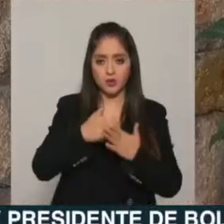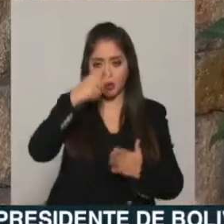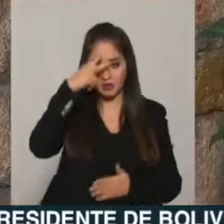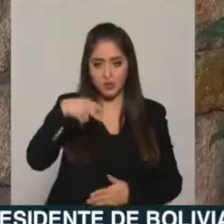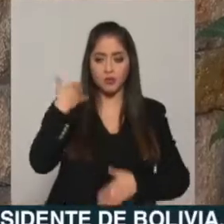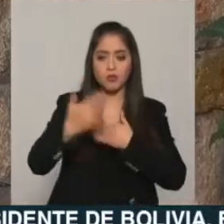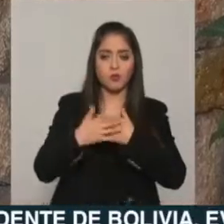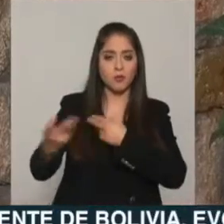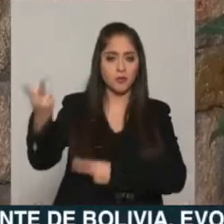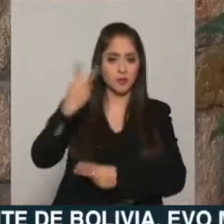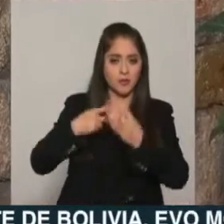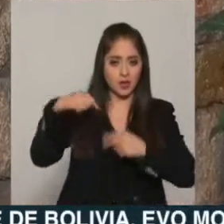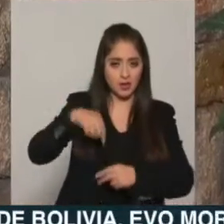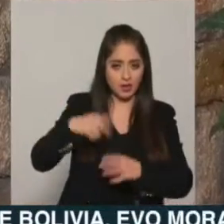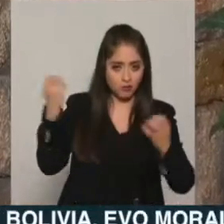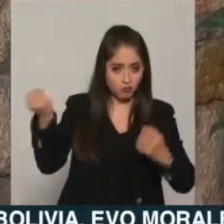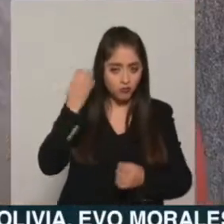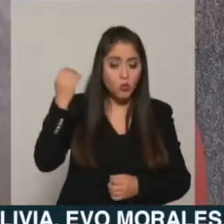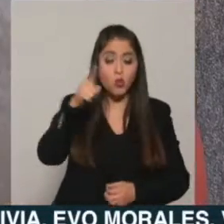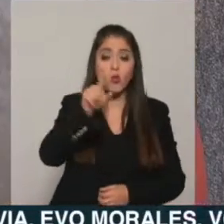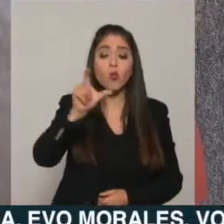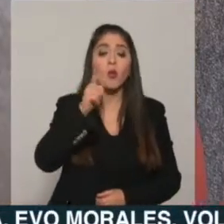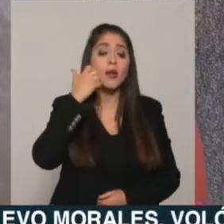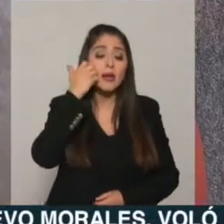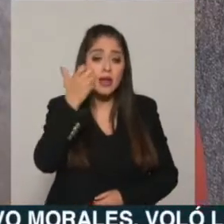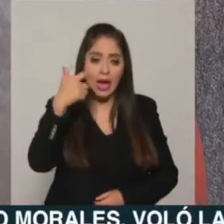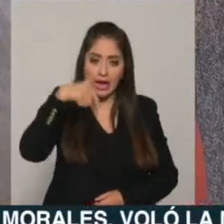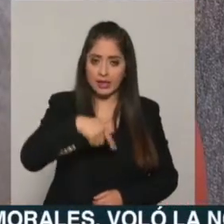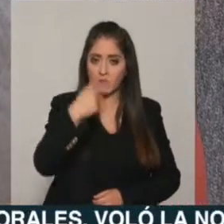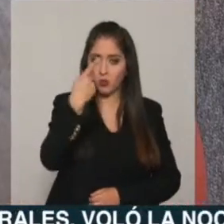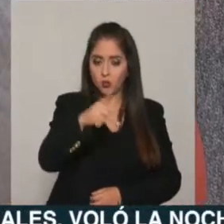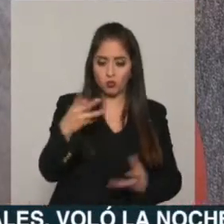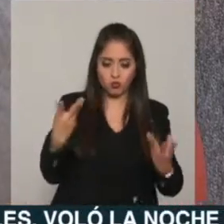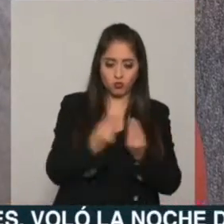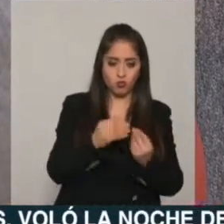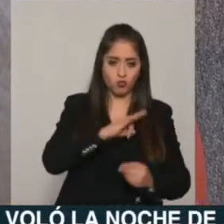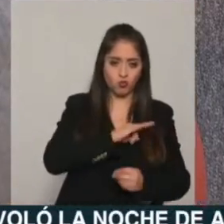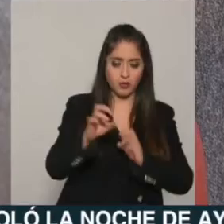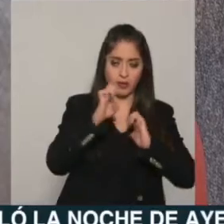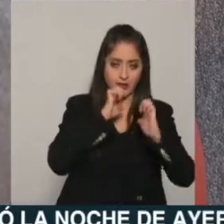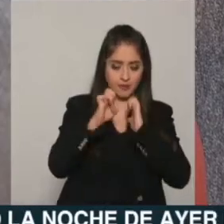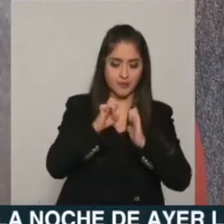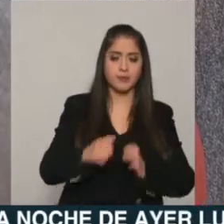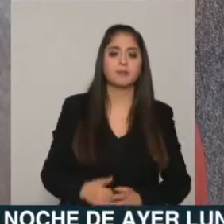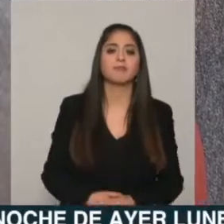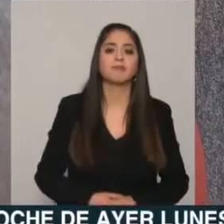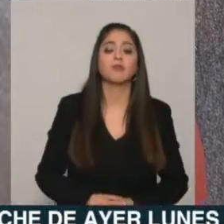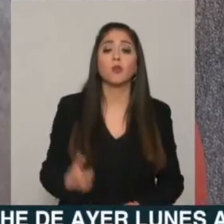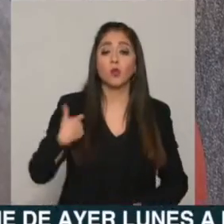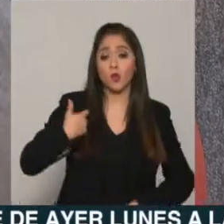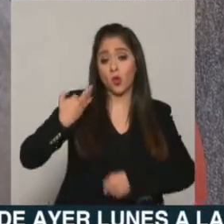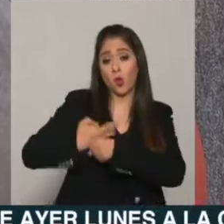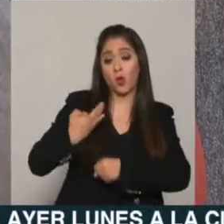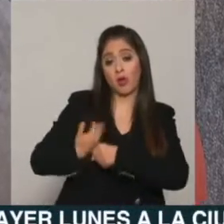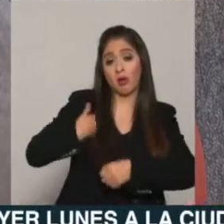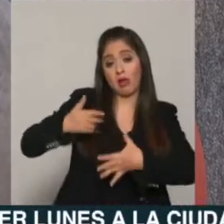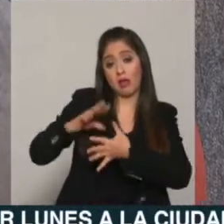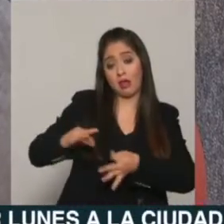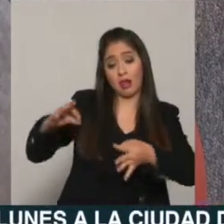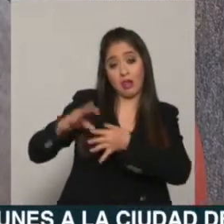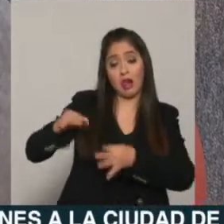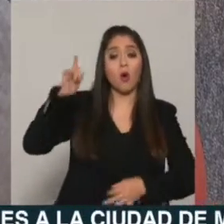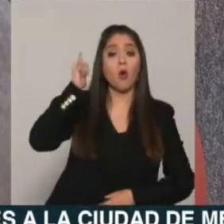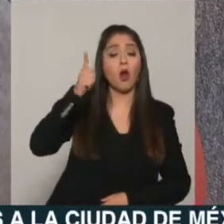tema interesante. Por supuesto, usted cuando guste, esta es su casa. Muchas gracias, Ale, y espero que haya quedado un poco en